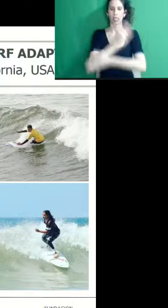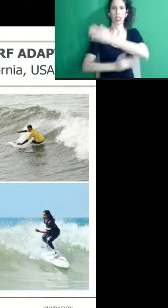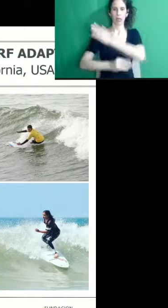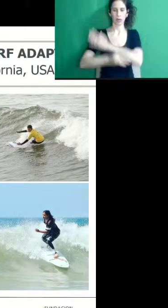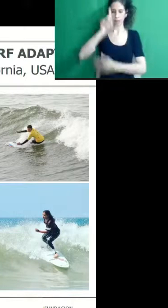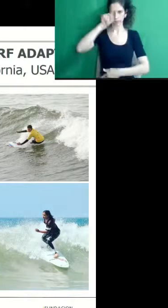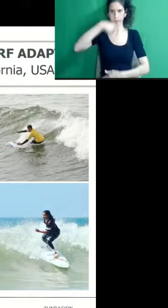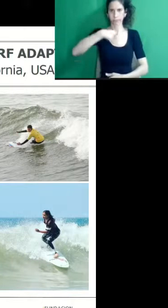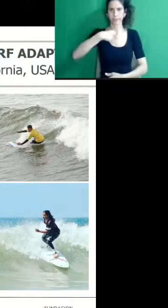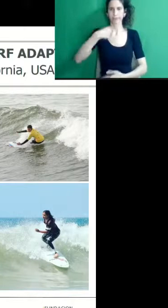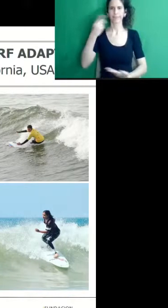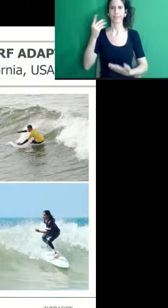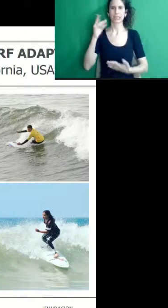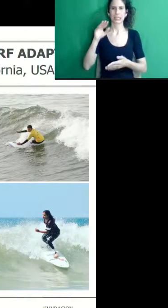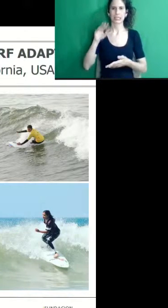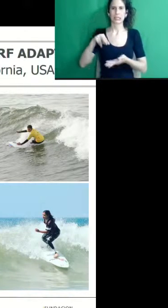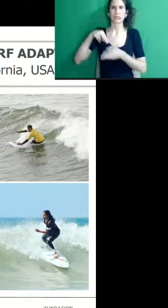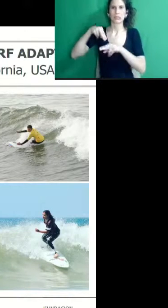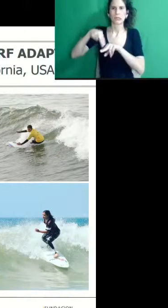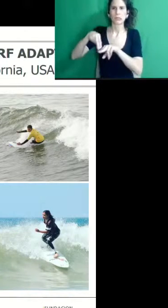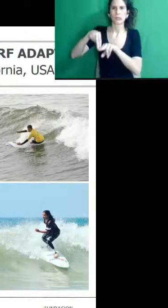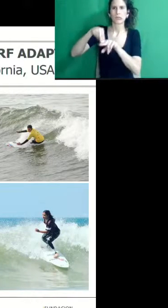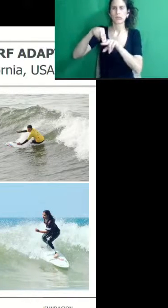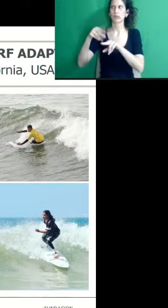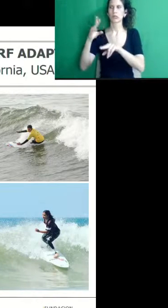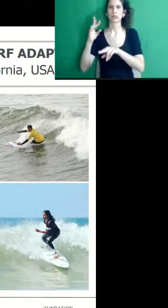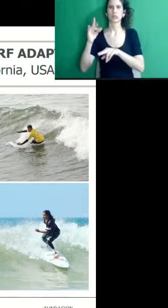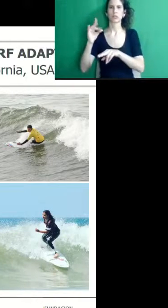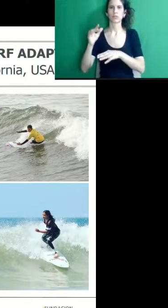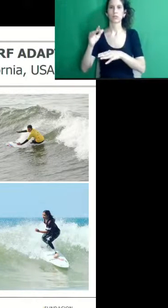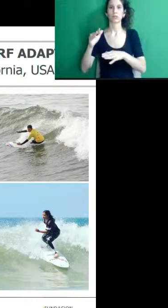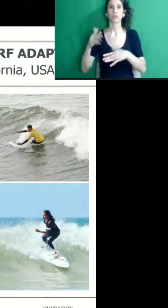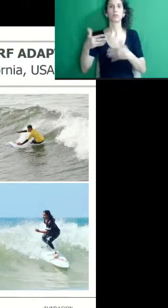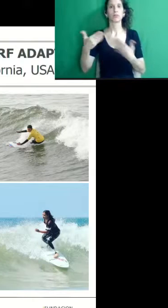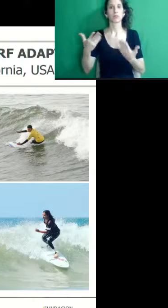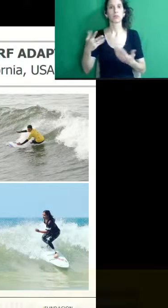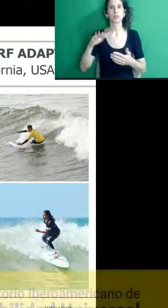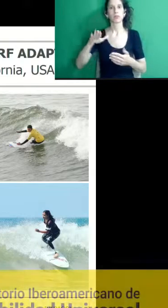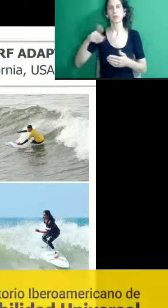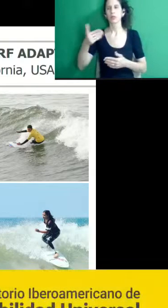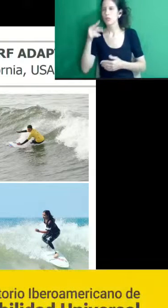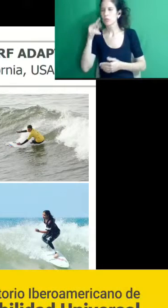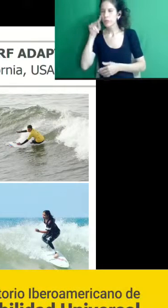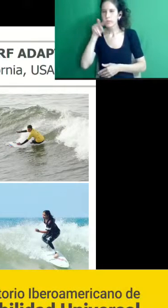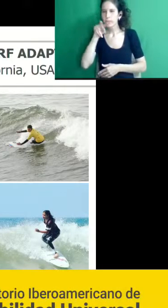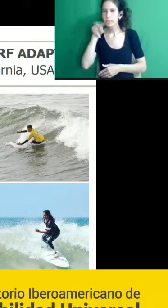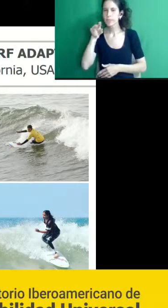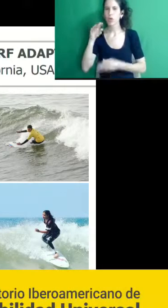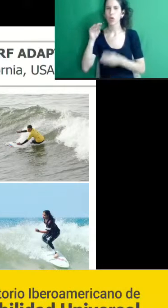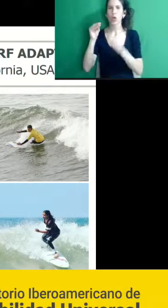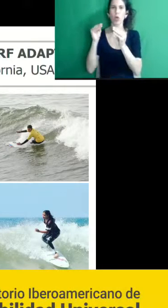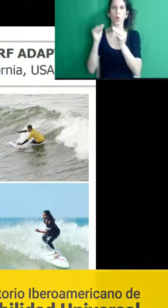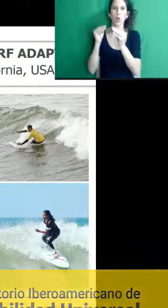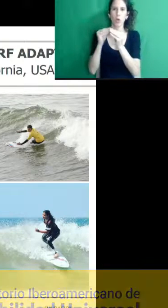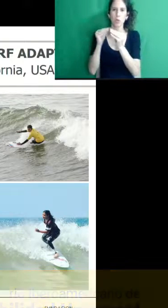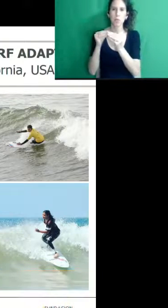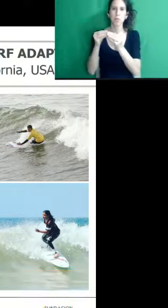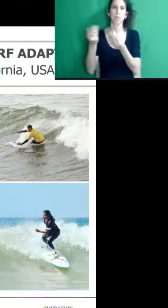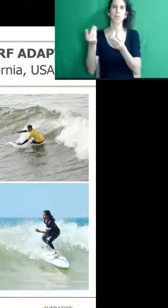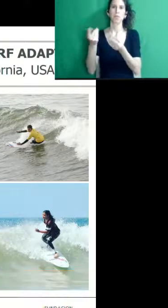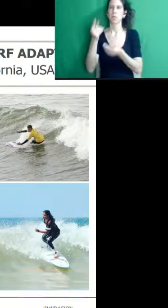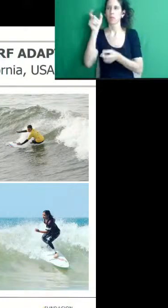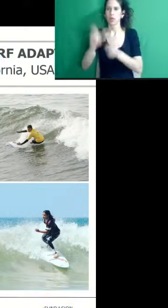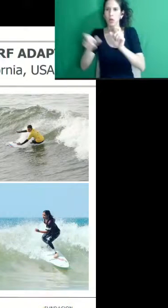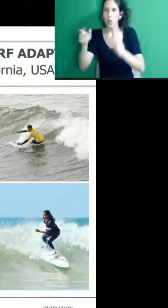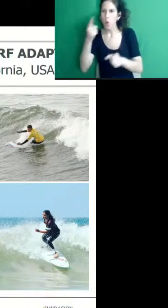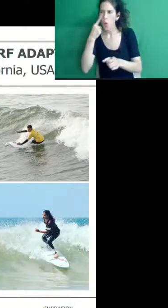ver a través de amigos y conocidos que también tenían alguna condición de discapacidad que podía seguir haciendo cosas. Entonces, bueno, por ahí